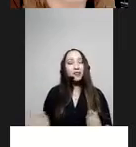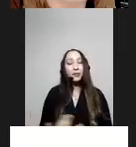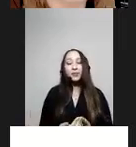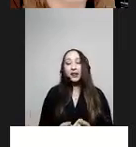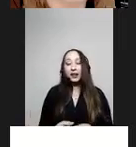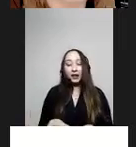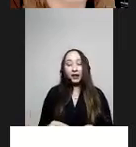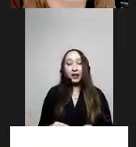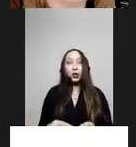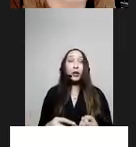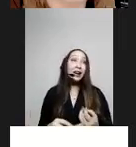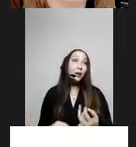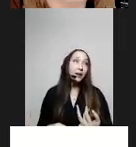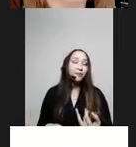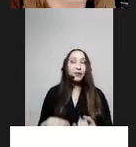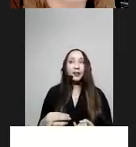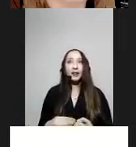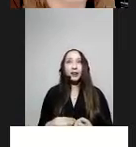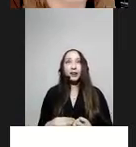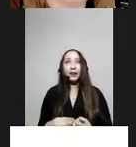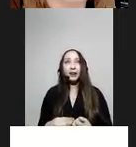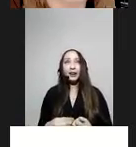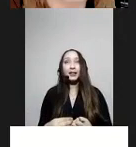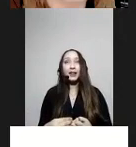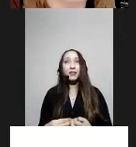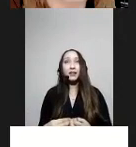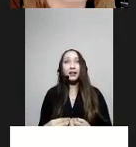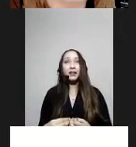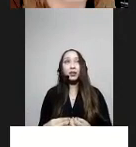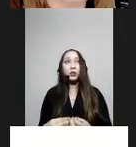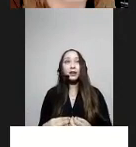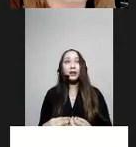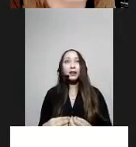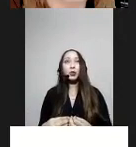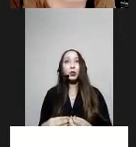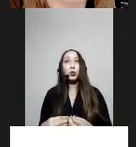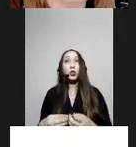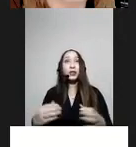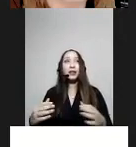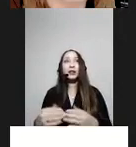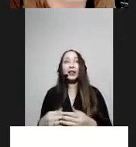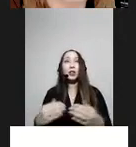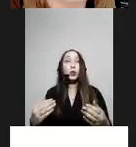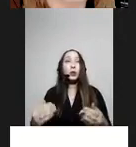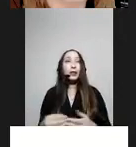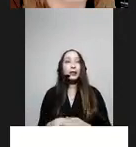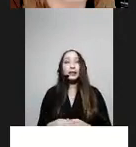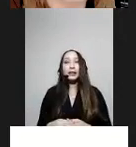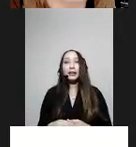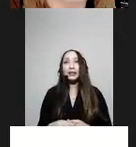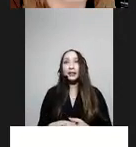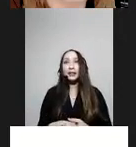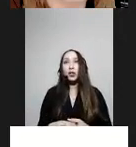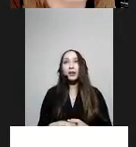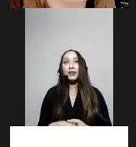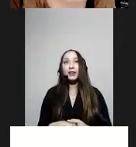jefe que no le habla. Este jefe tiene una actitud muy hostil, la ignora, le